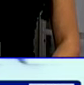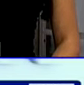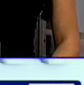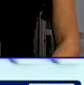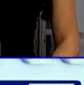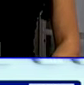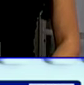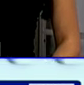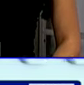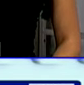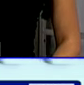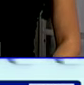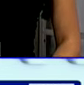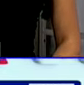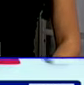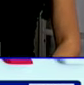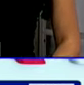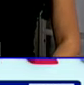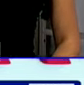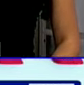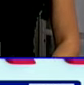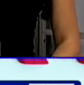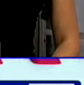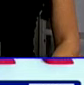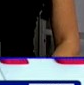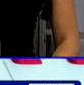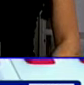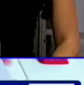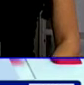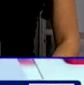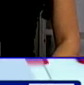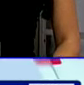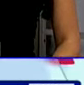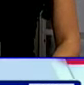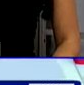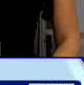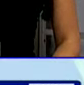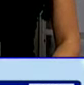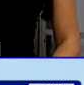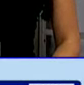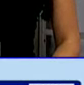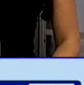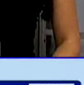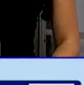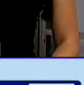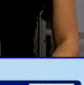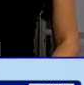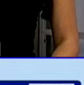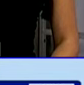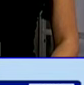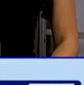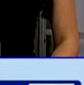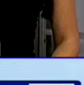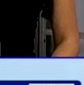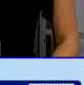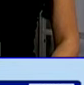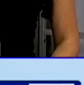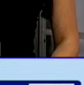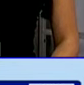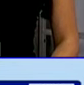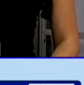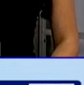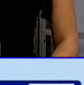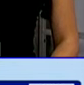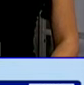hubo traslado ni tampoco hubo juicio, pero lo que sí hubo fue gran afluencia de personas, entre ellos los familiares de